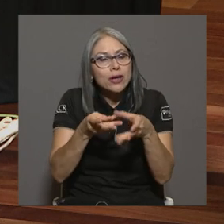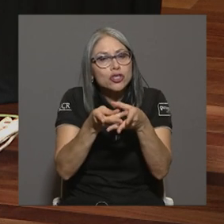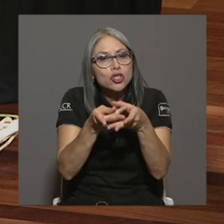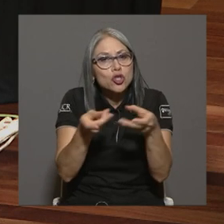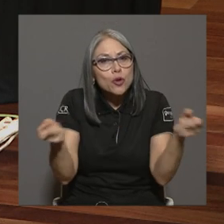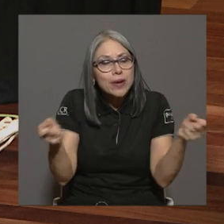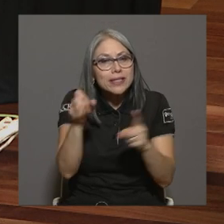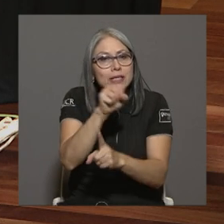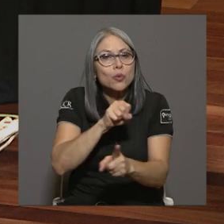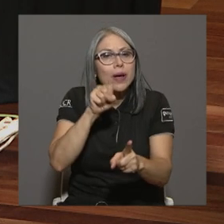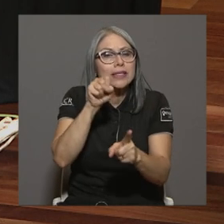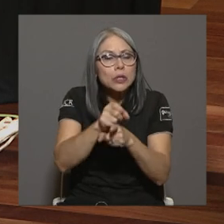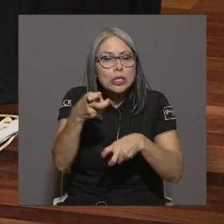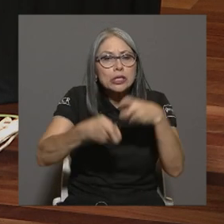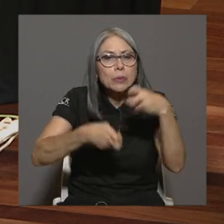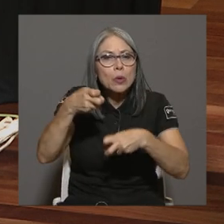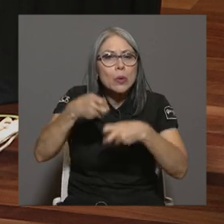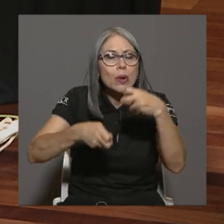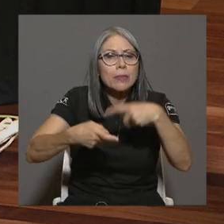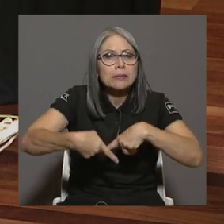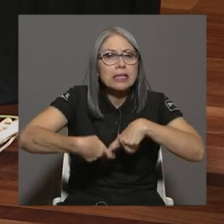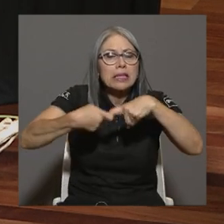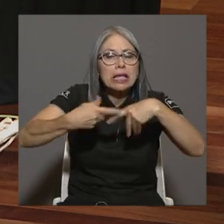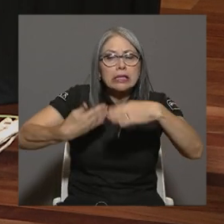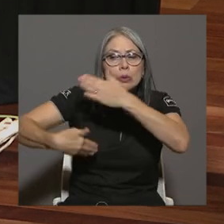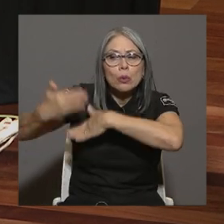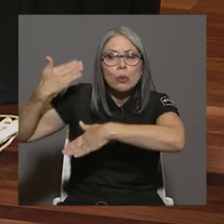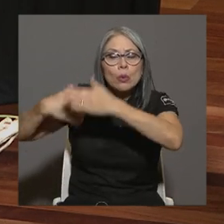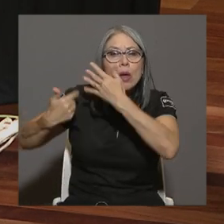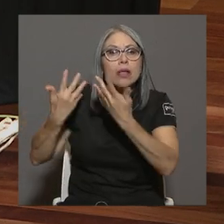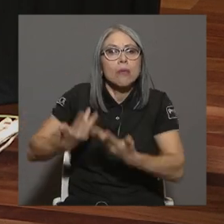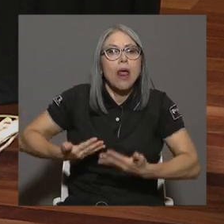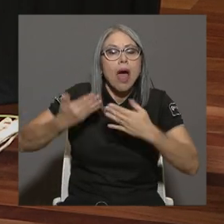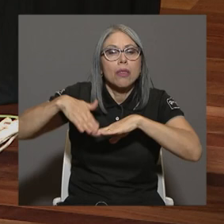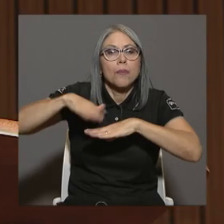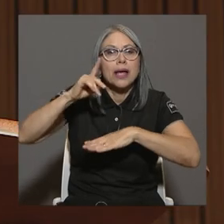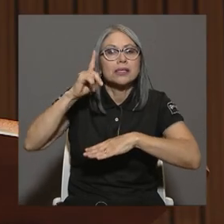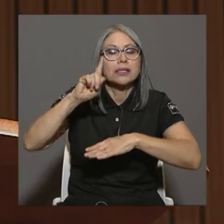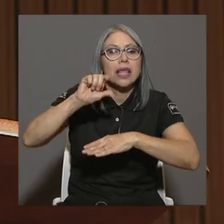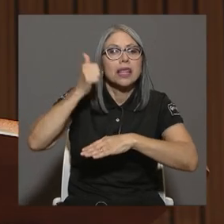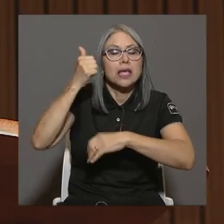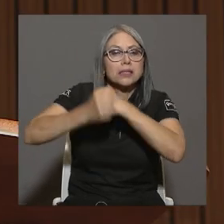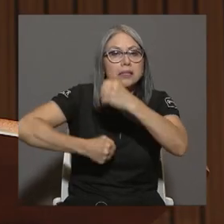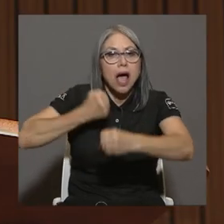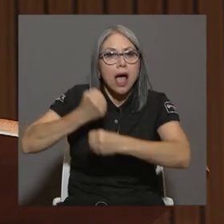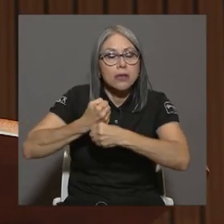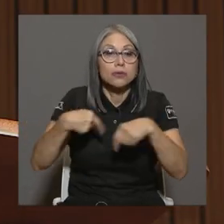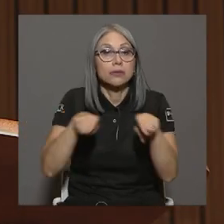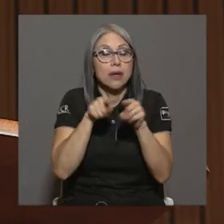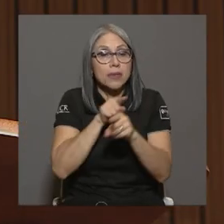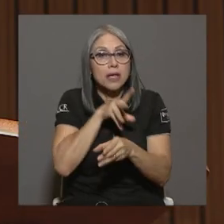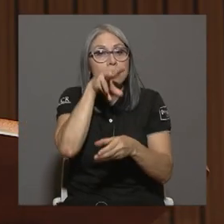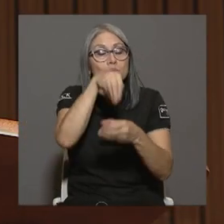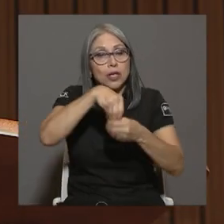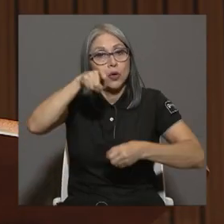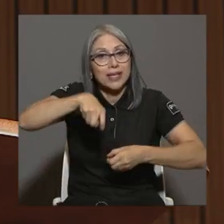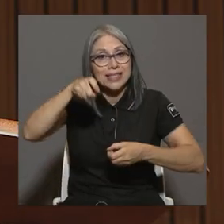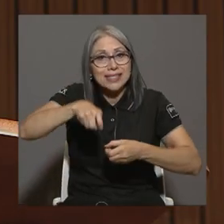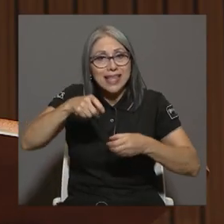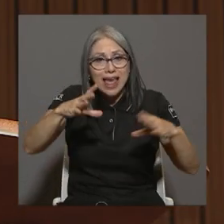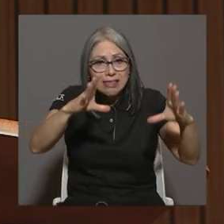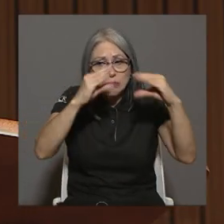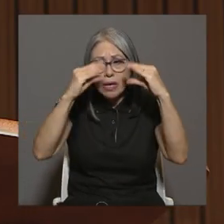históricos pendientes durante más de una década, incluyendo la necesidad de generar datos